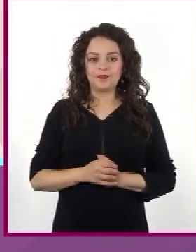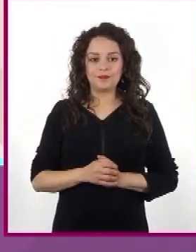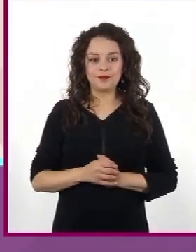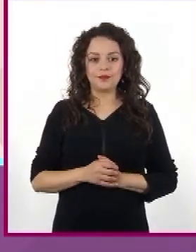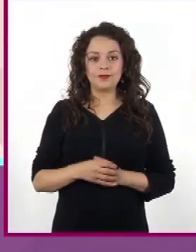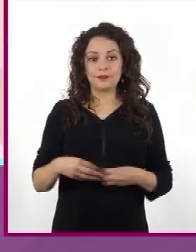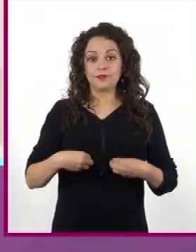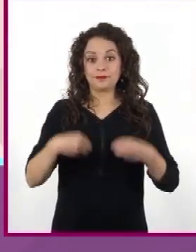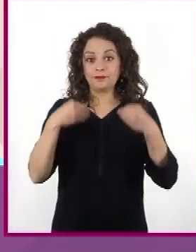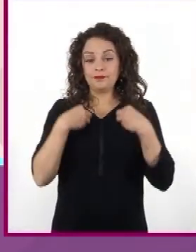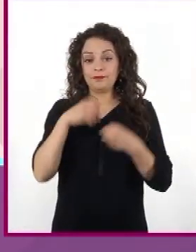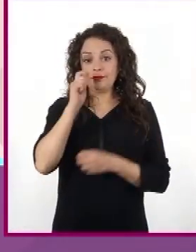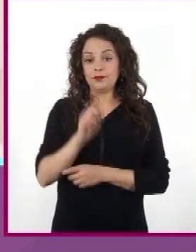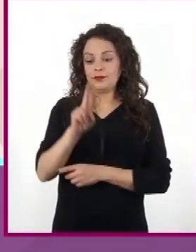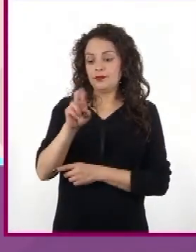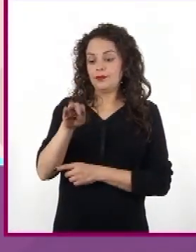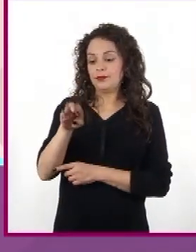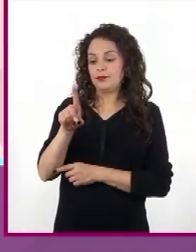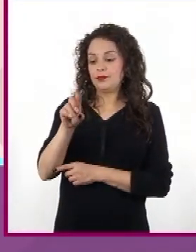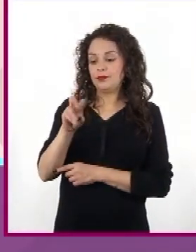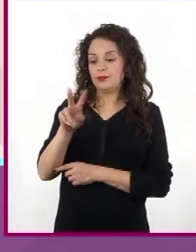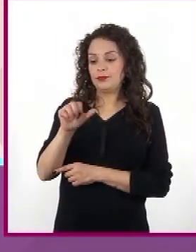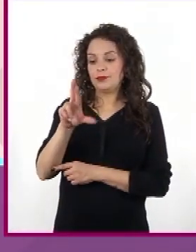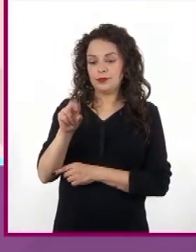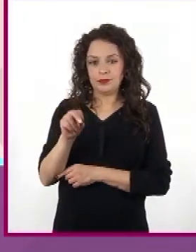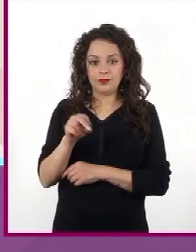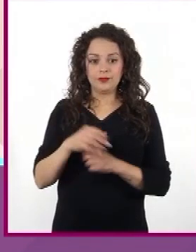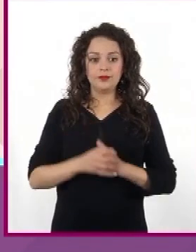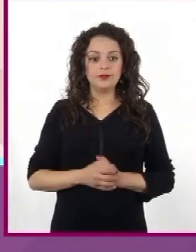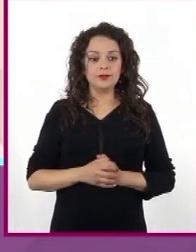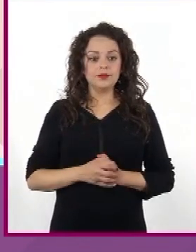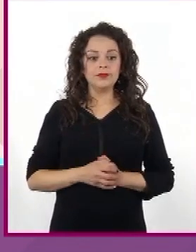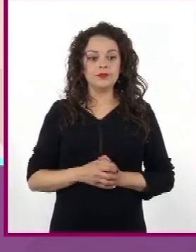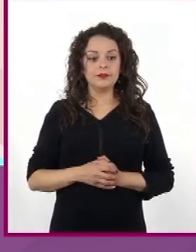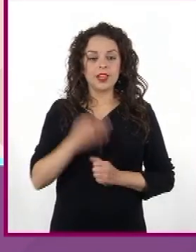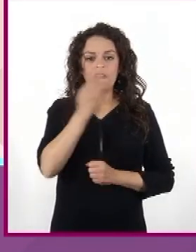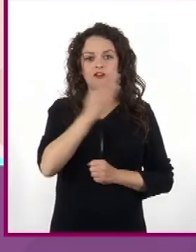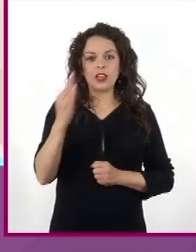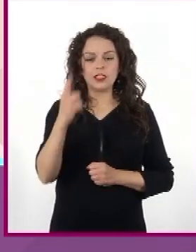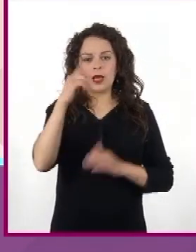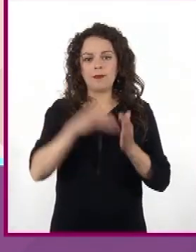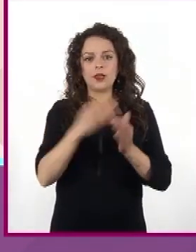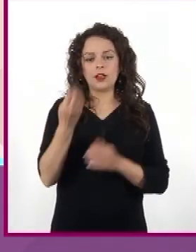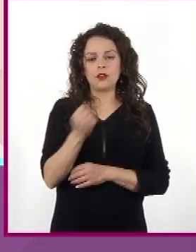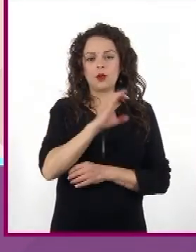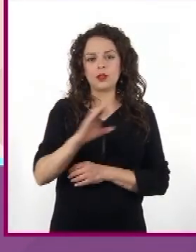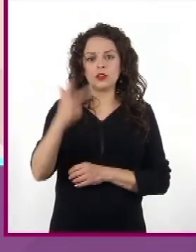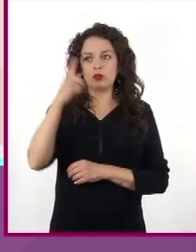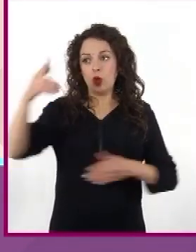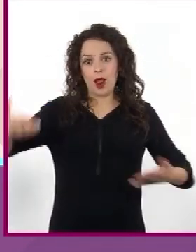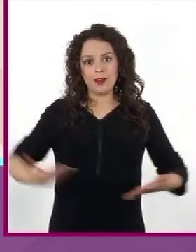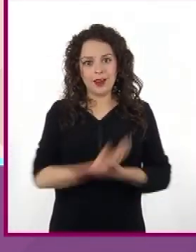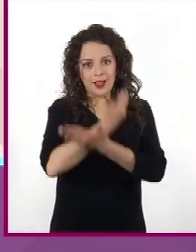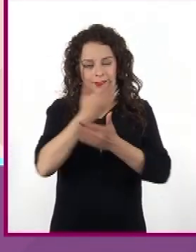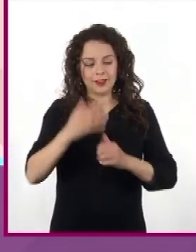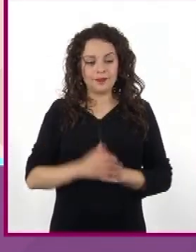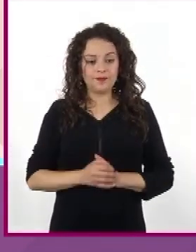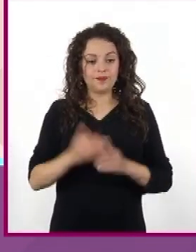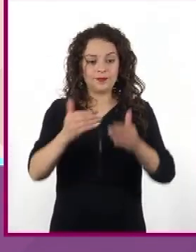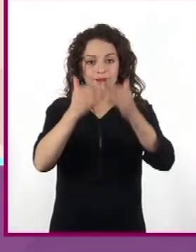Cronología de la vida de Remedios Varo. Fecha y hechos. En 1908 nace Remedios Varo.